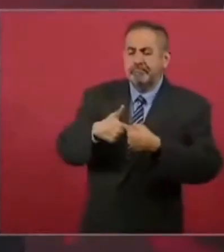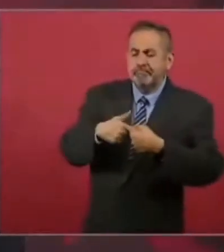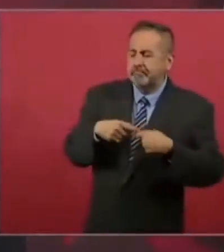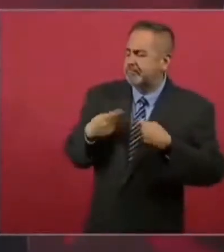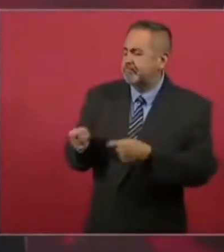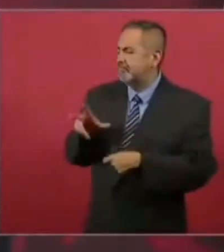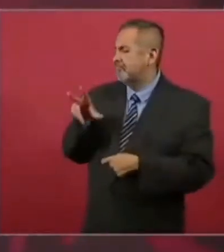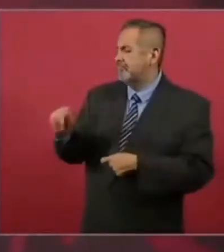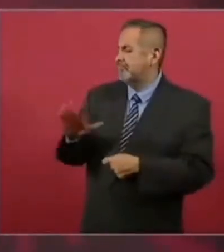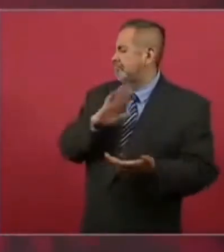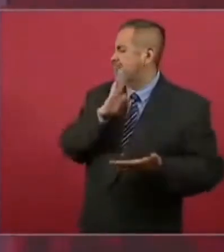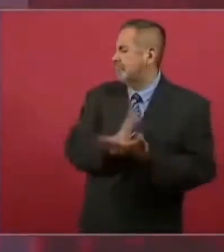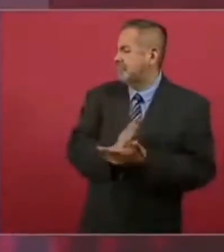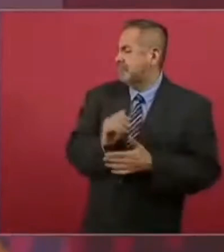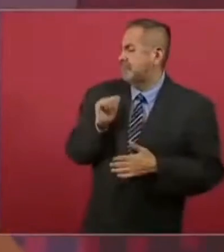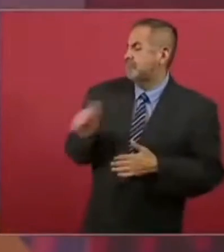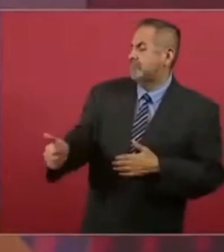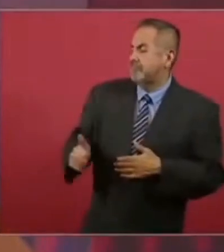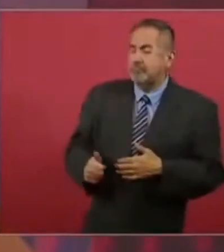venderle gasolinas.